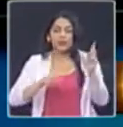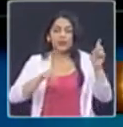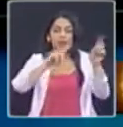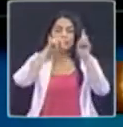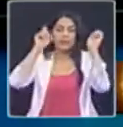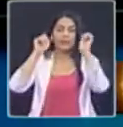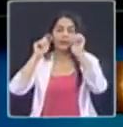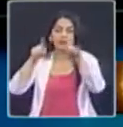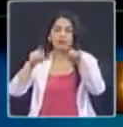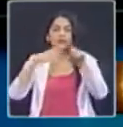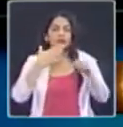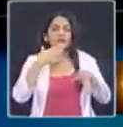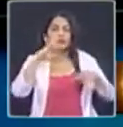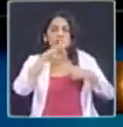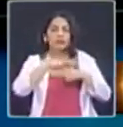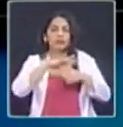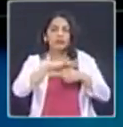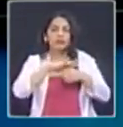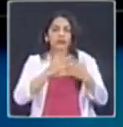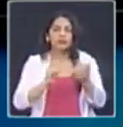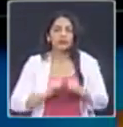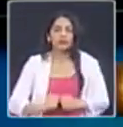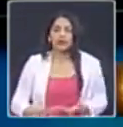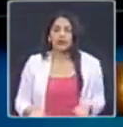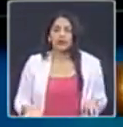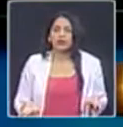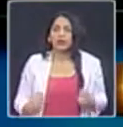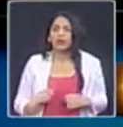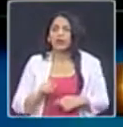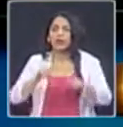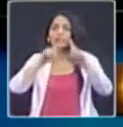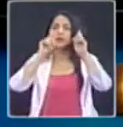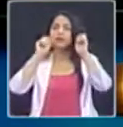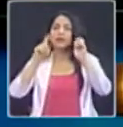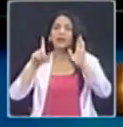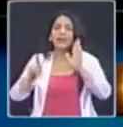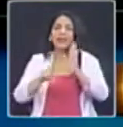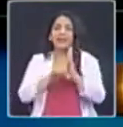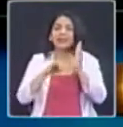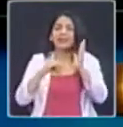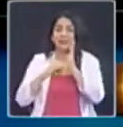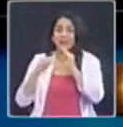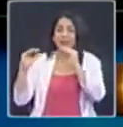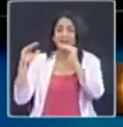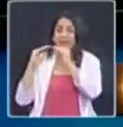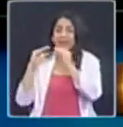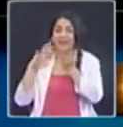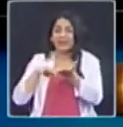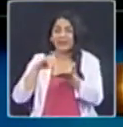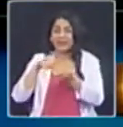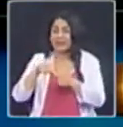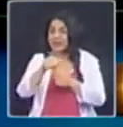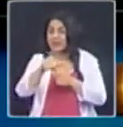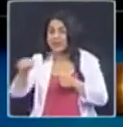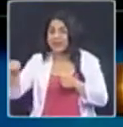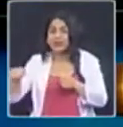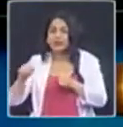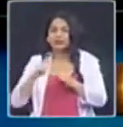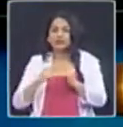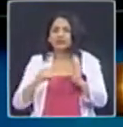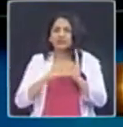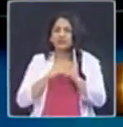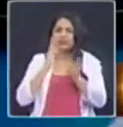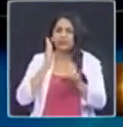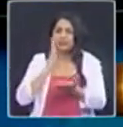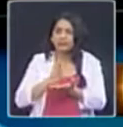un esperpento jurídico que fue la ley de pluma la llamada ley de plusvalía porque definitivamente no tienen